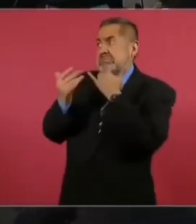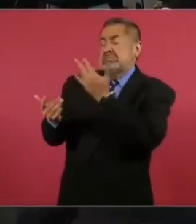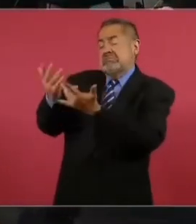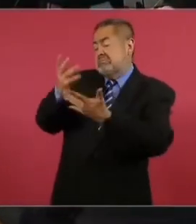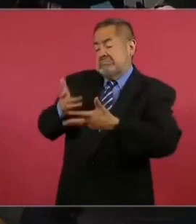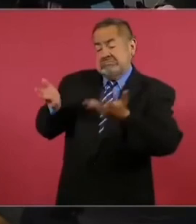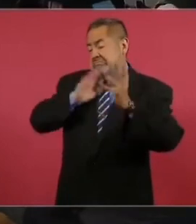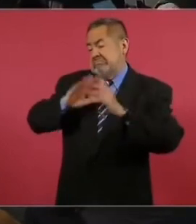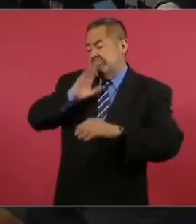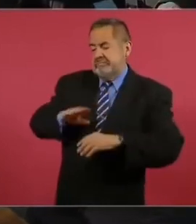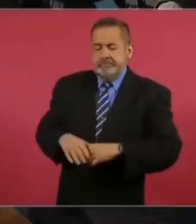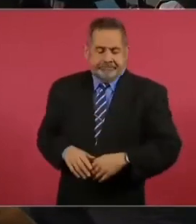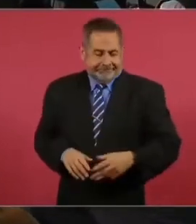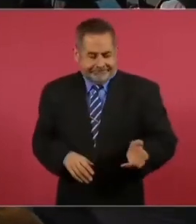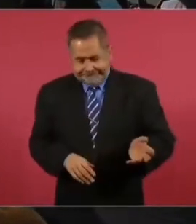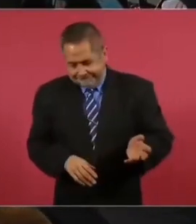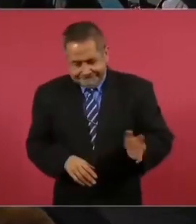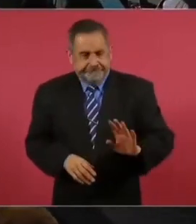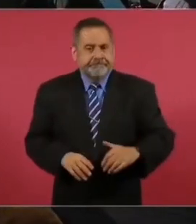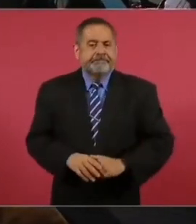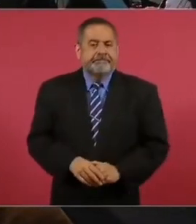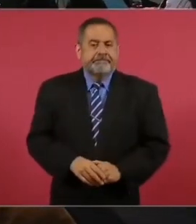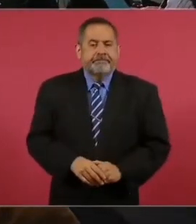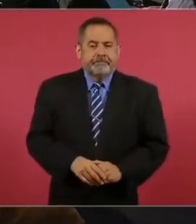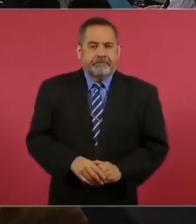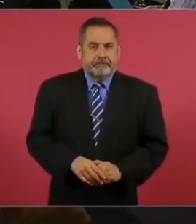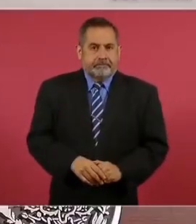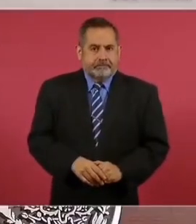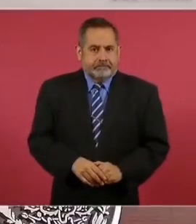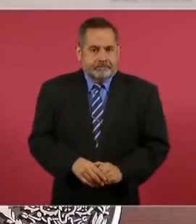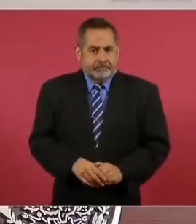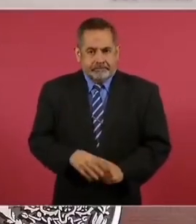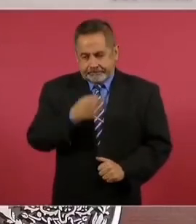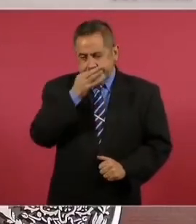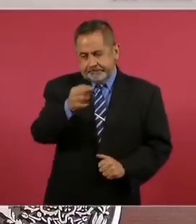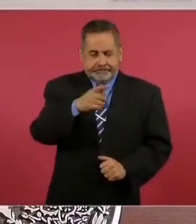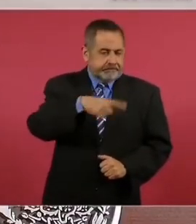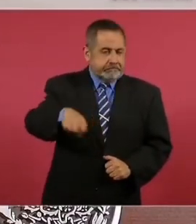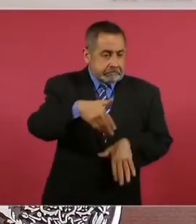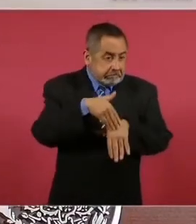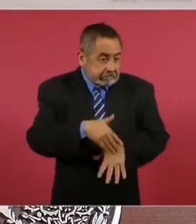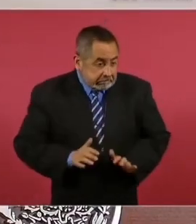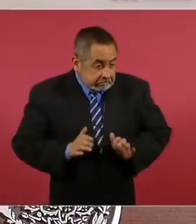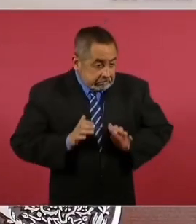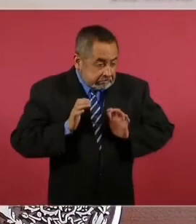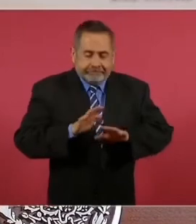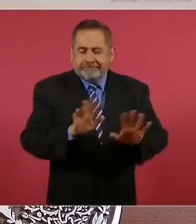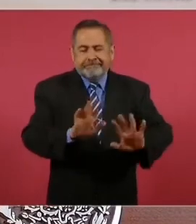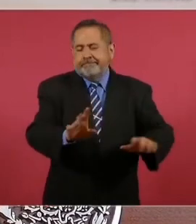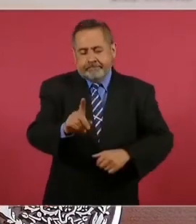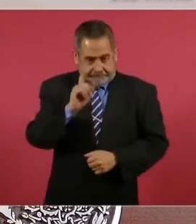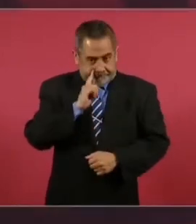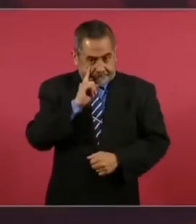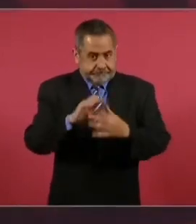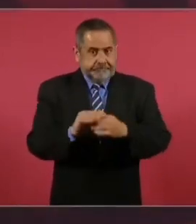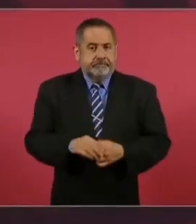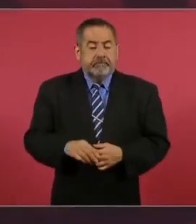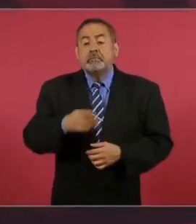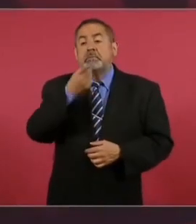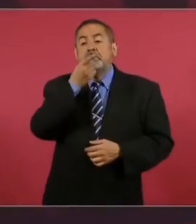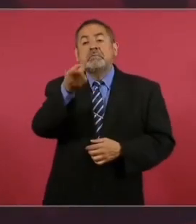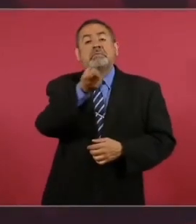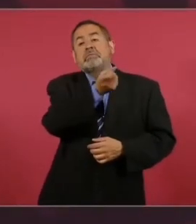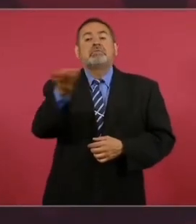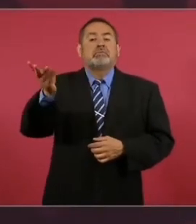luego esto para los que se dejan engañar dice ya estamos en la